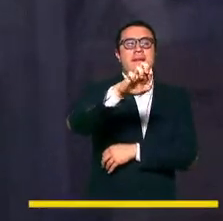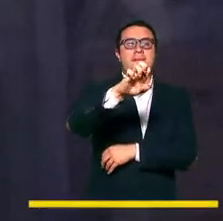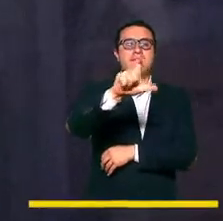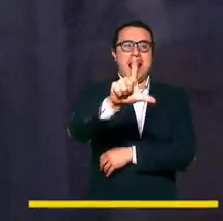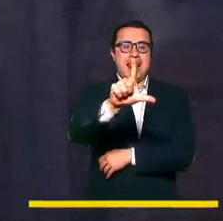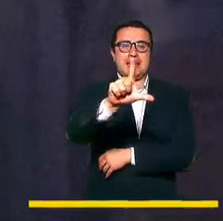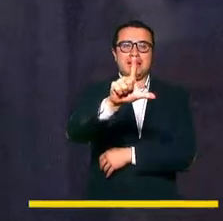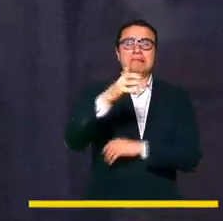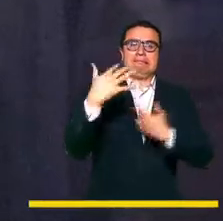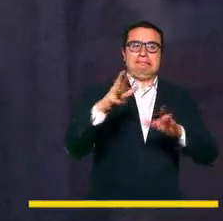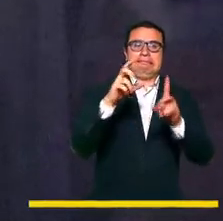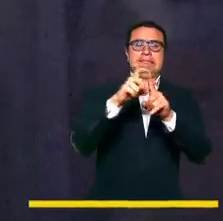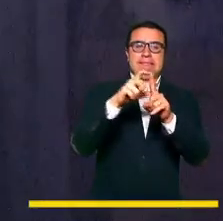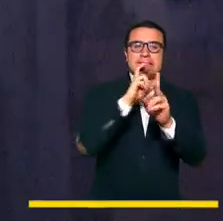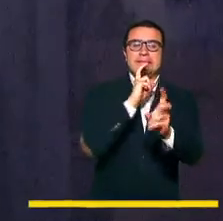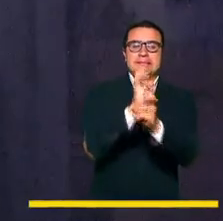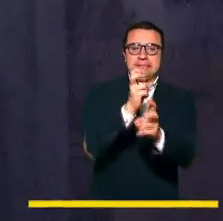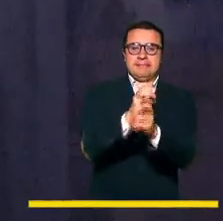difícil.